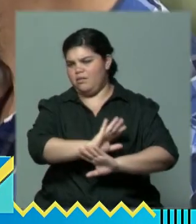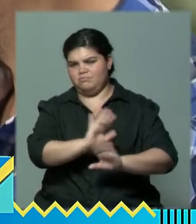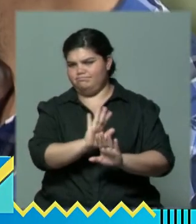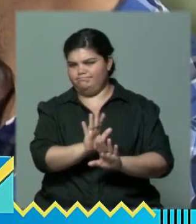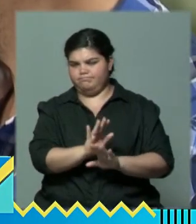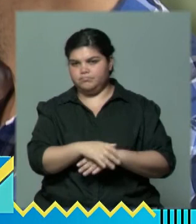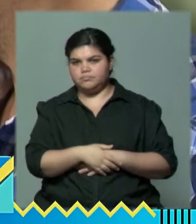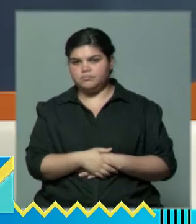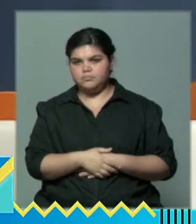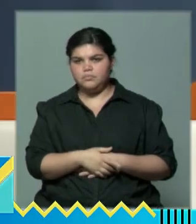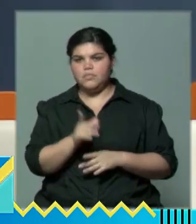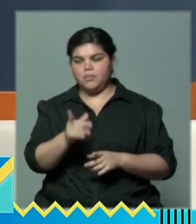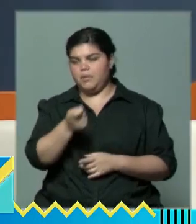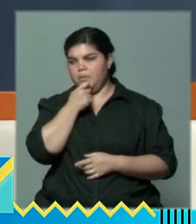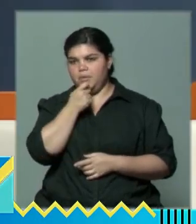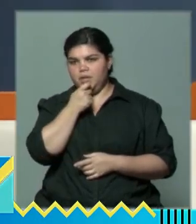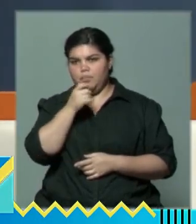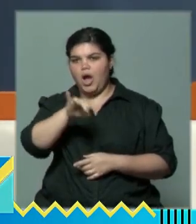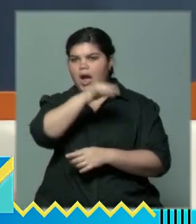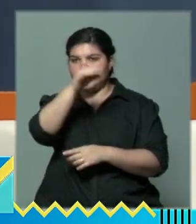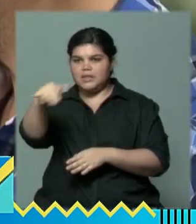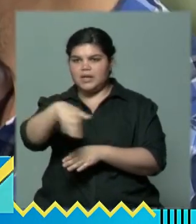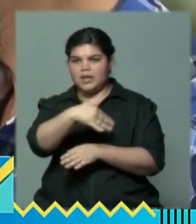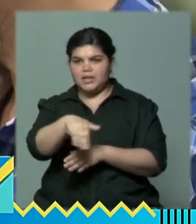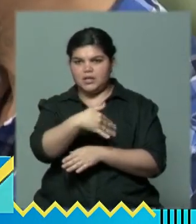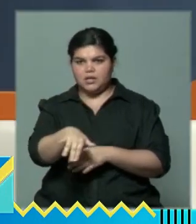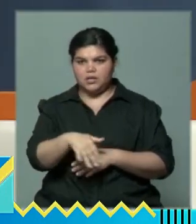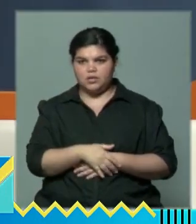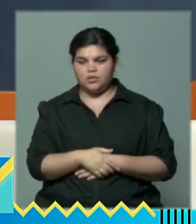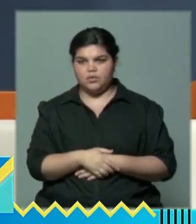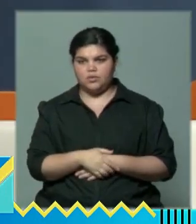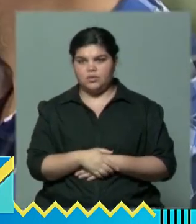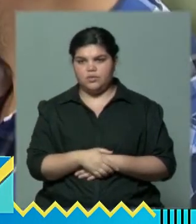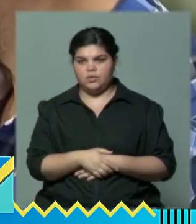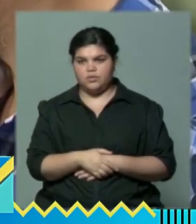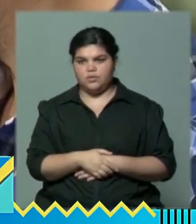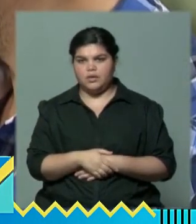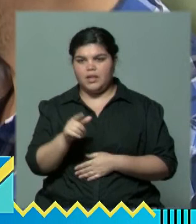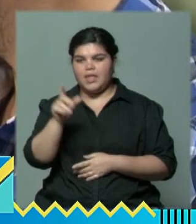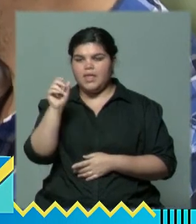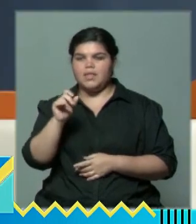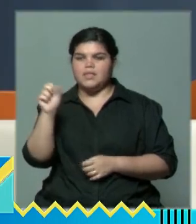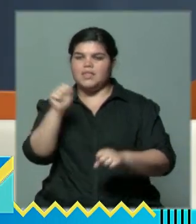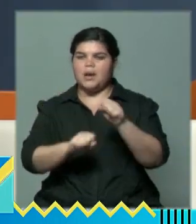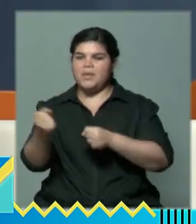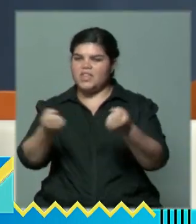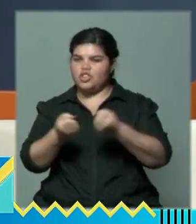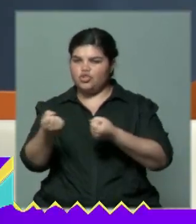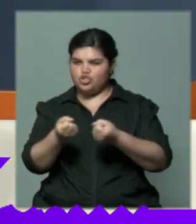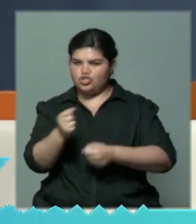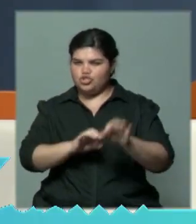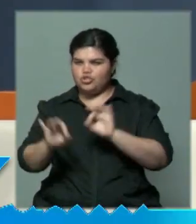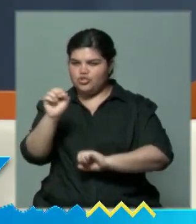yo esto lo decía, los artistas callejeros, por ejemplo, yo creo que hay que diferenciarlo del trapito, digamos. O sea, y dentro de los trapitos hay distintos, digamos,